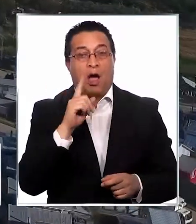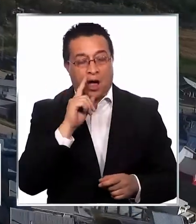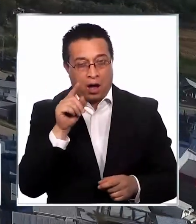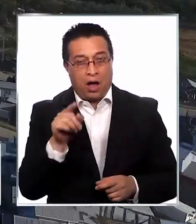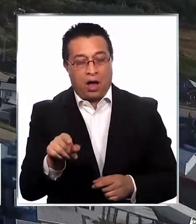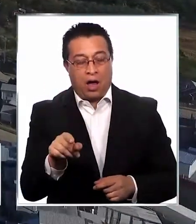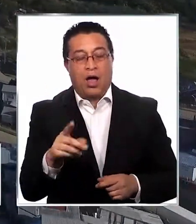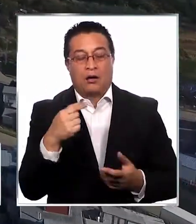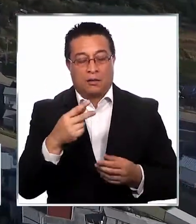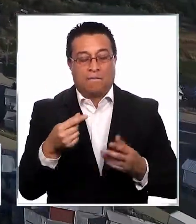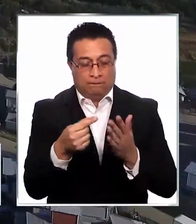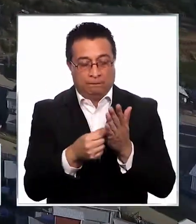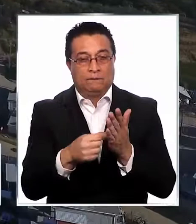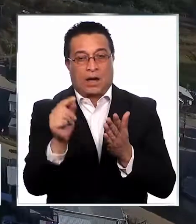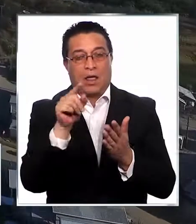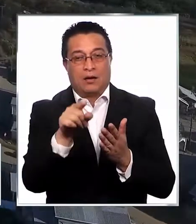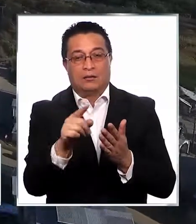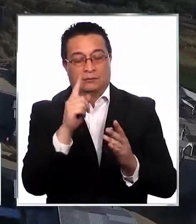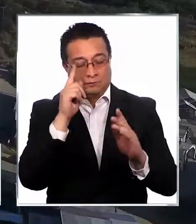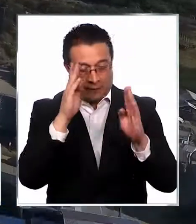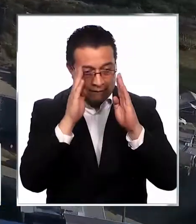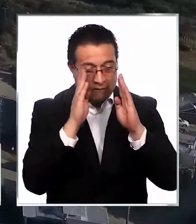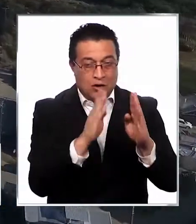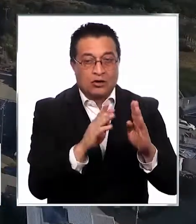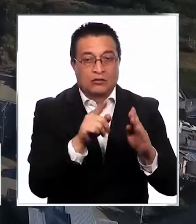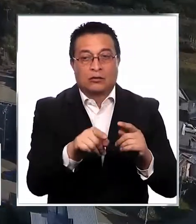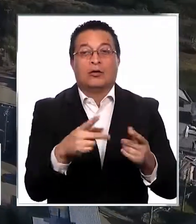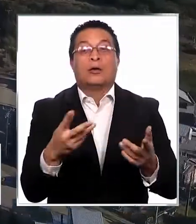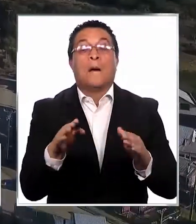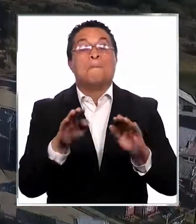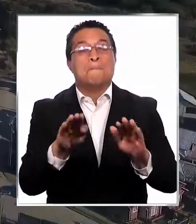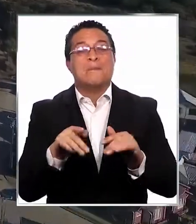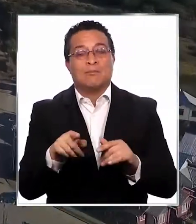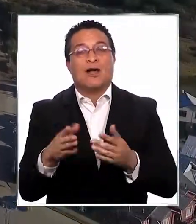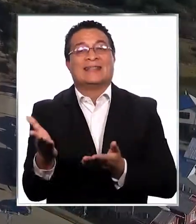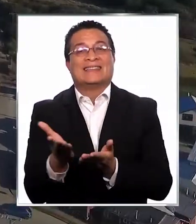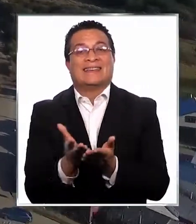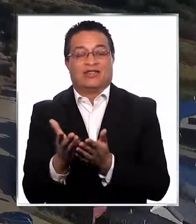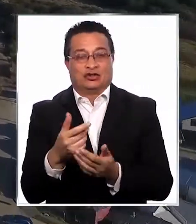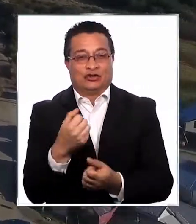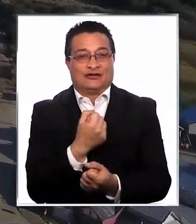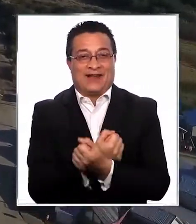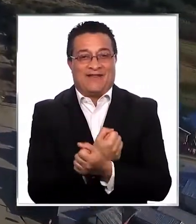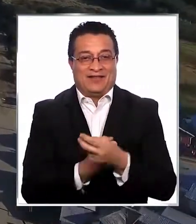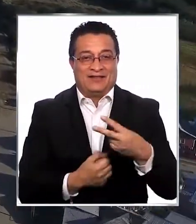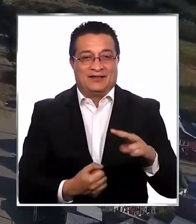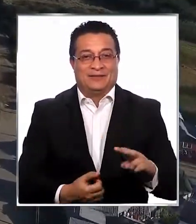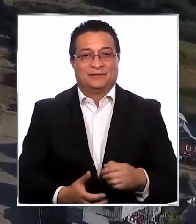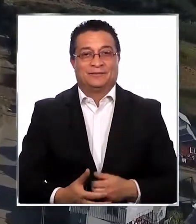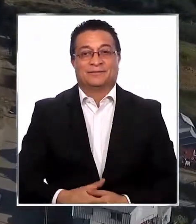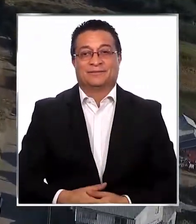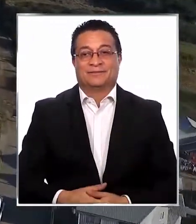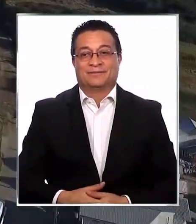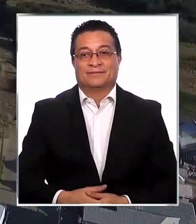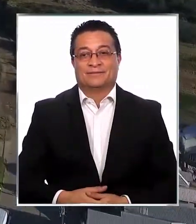constituye un referente válido para la focalización de los mismos servicios policiales.